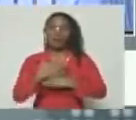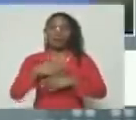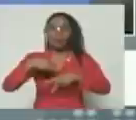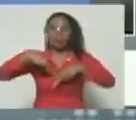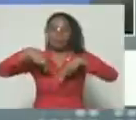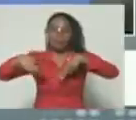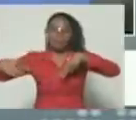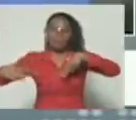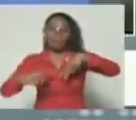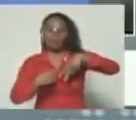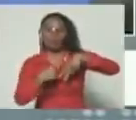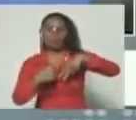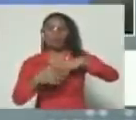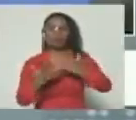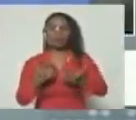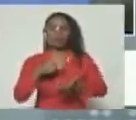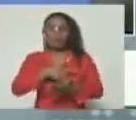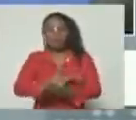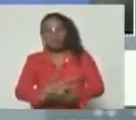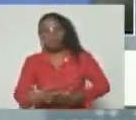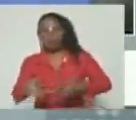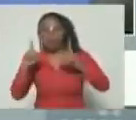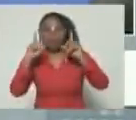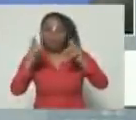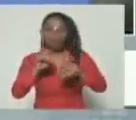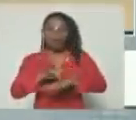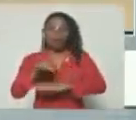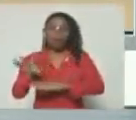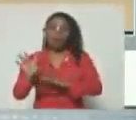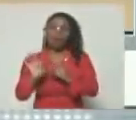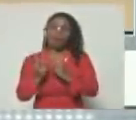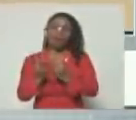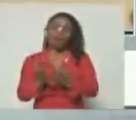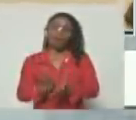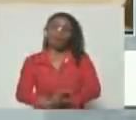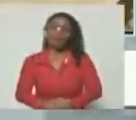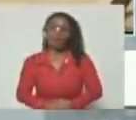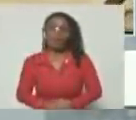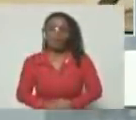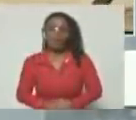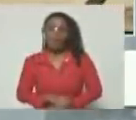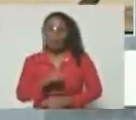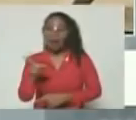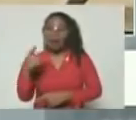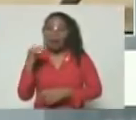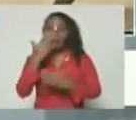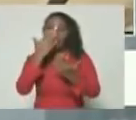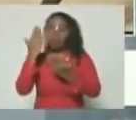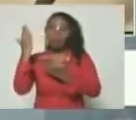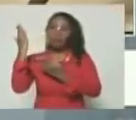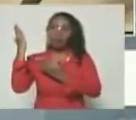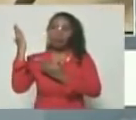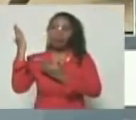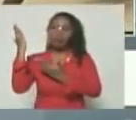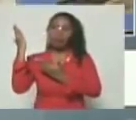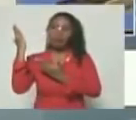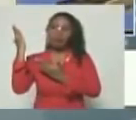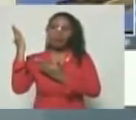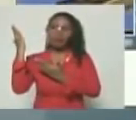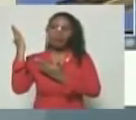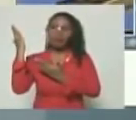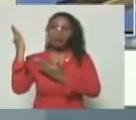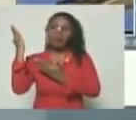desangró. ¿Mm? Profesional que deja a su familia. Ahí están los fusiles, ¿ves?